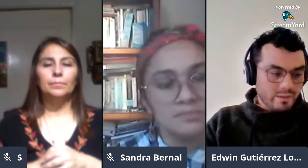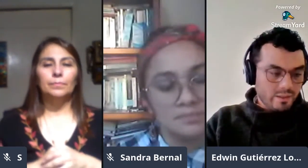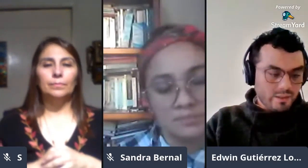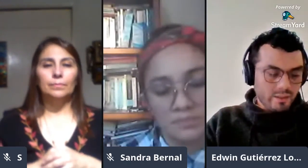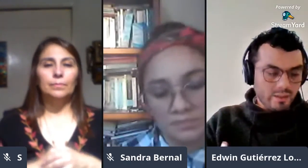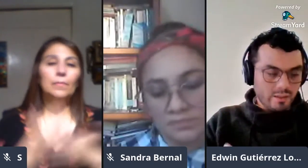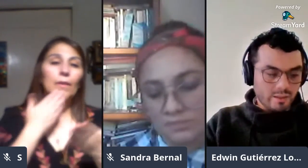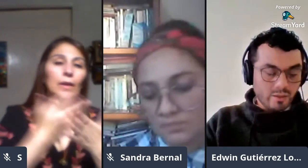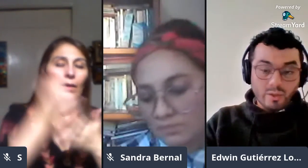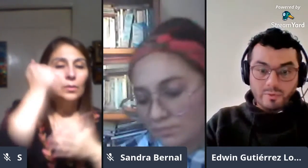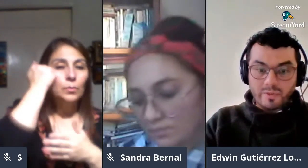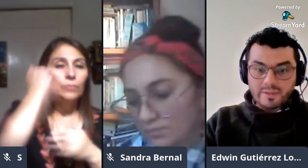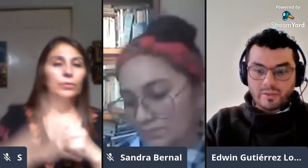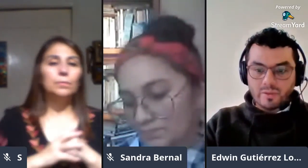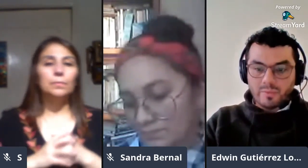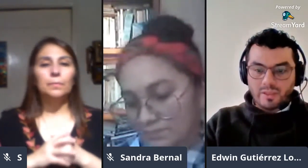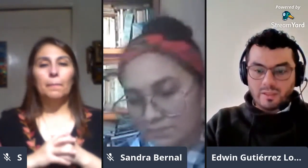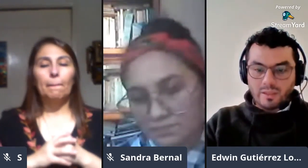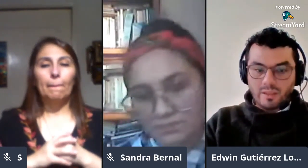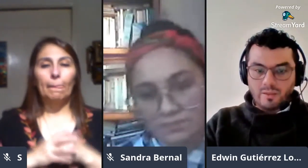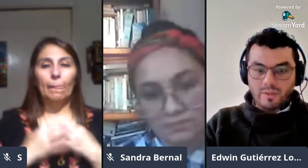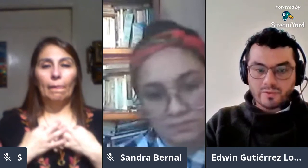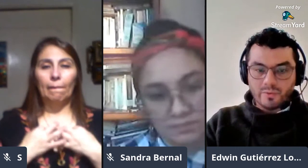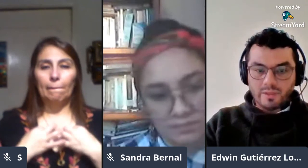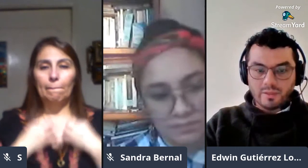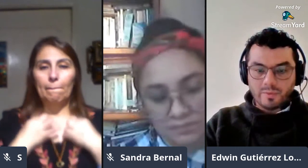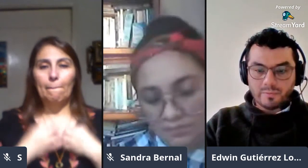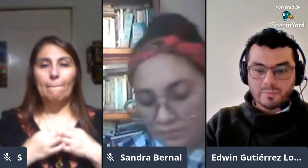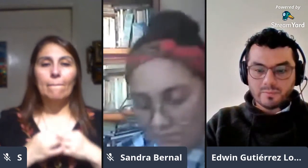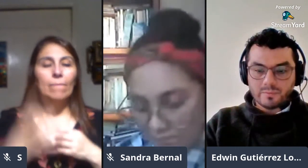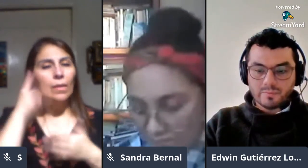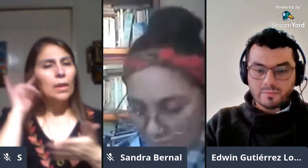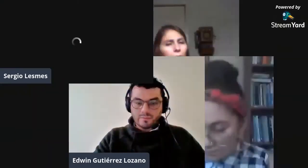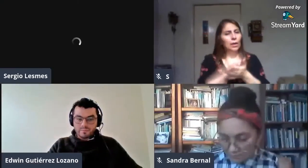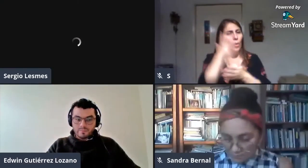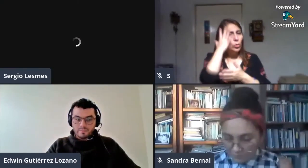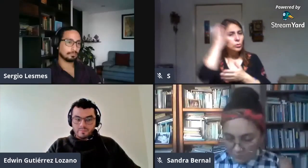Gracias, profe Sandra. Creo que el profe Sergio también quería hablar sobre el tema.